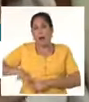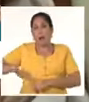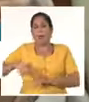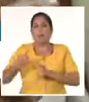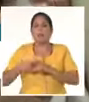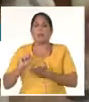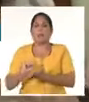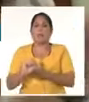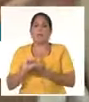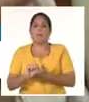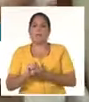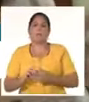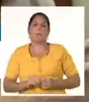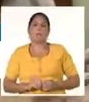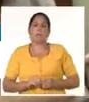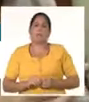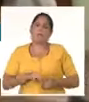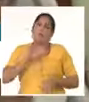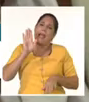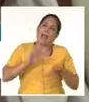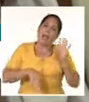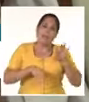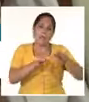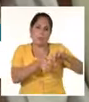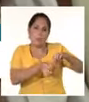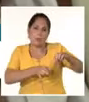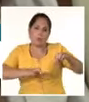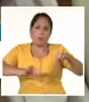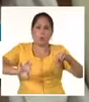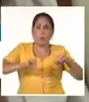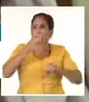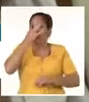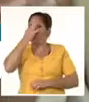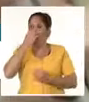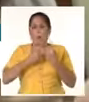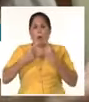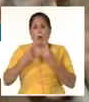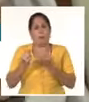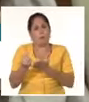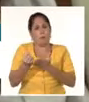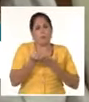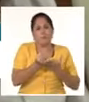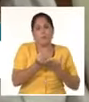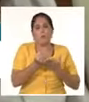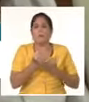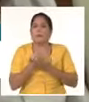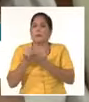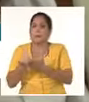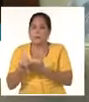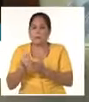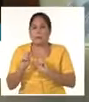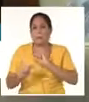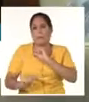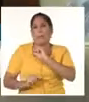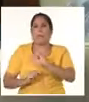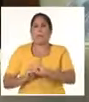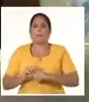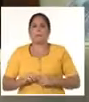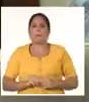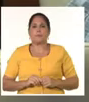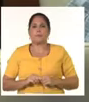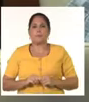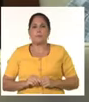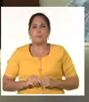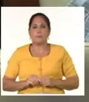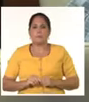quejas que una cometida que pero que todo el mundo ya quede con con servicio el lunes de manera de manera gruesa hoy llegan